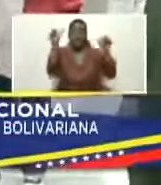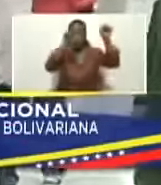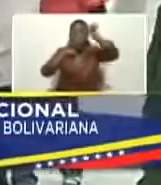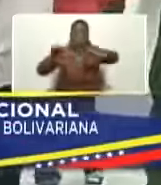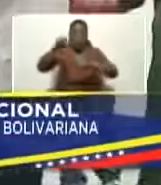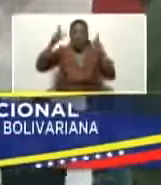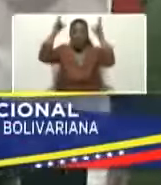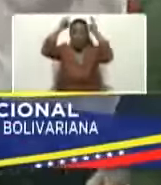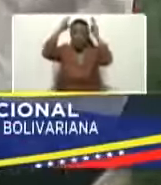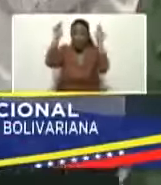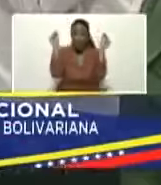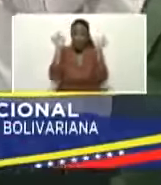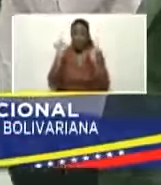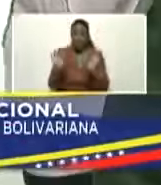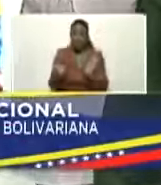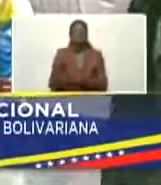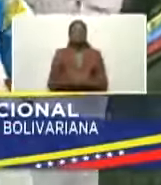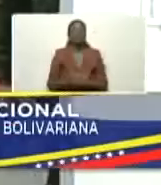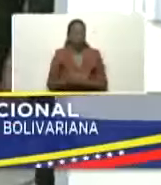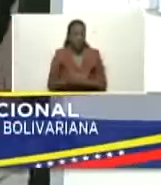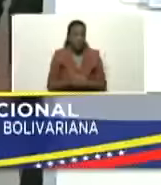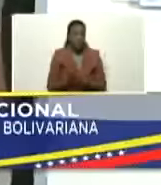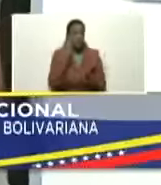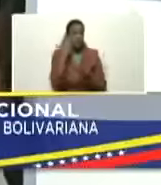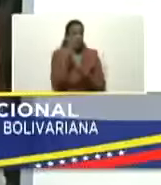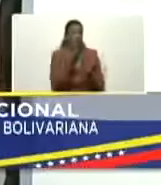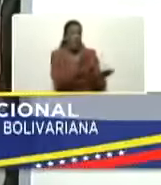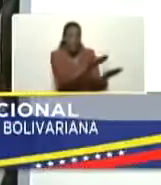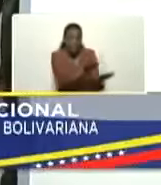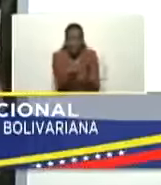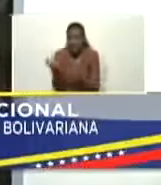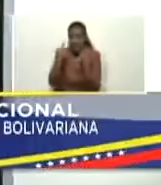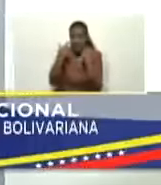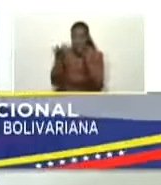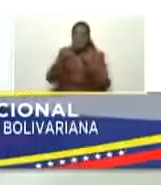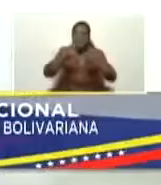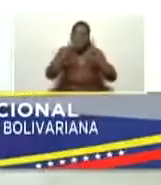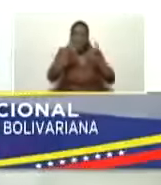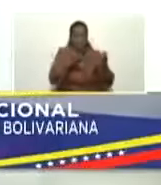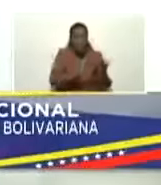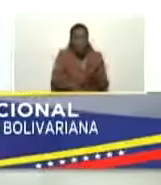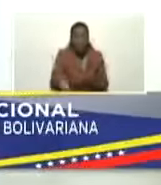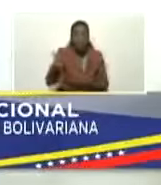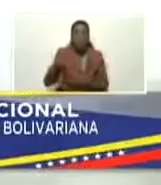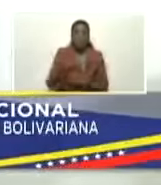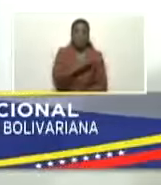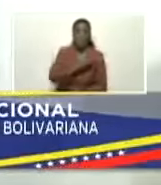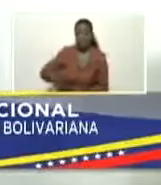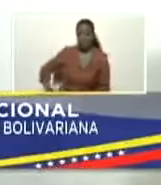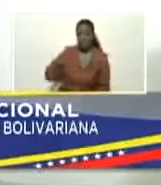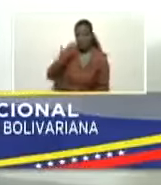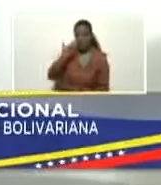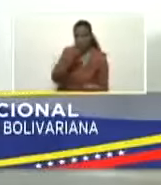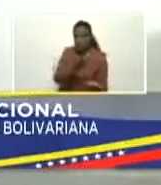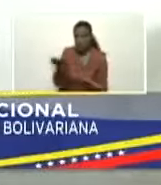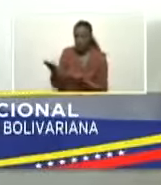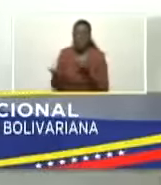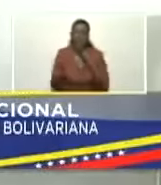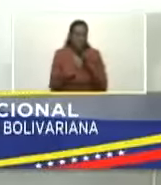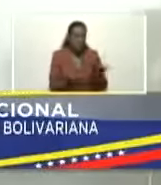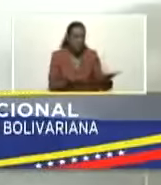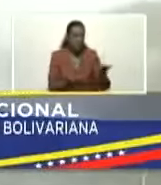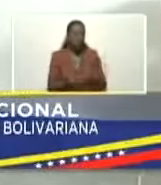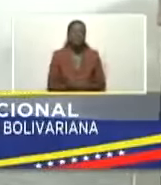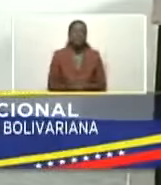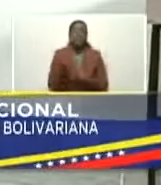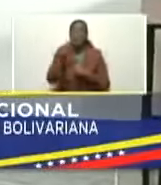de enfermería. Laboratorio de enfermería. Adelante, bienvenido. Me permiten que estoy descalzo porque estaba bailando con los guarados. Comandante presidente, adelante.